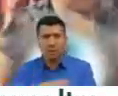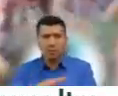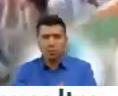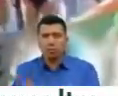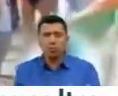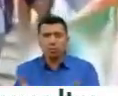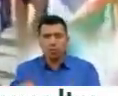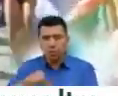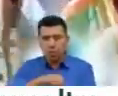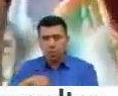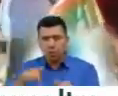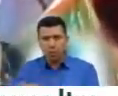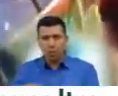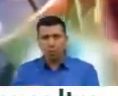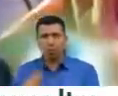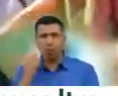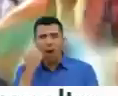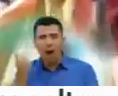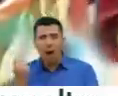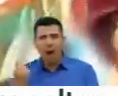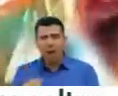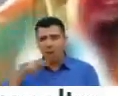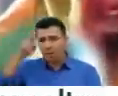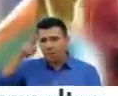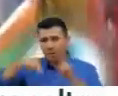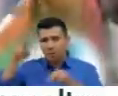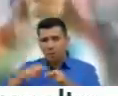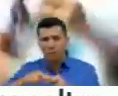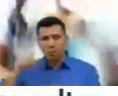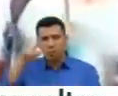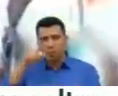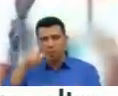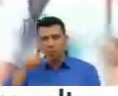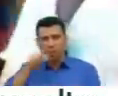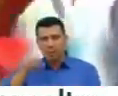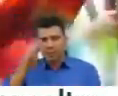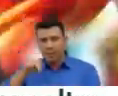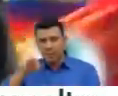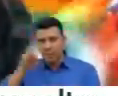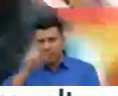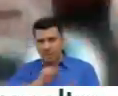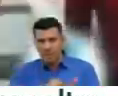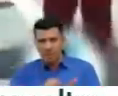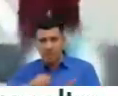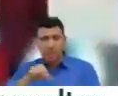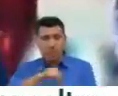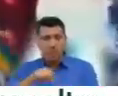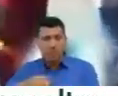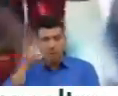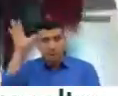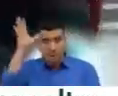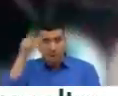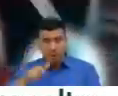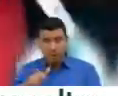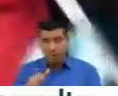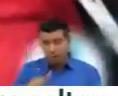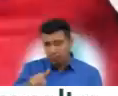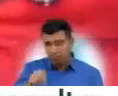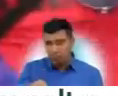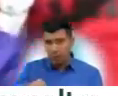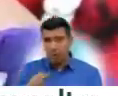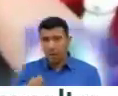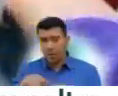la escultura de la Gorda de Botero bajo el hashtag Nos Vemos en la Gorda, en el Parque San Pío. Asimismo, la ruta contará con tres